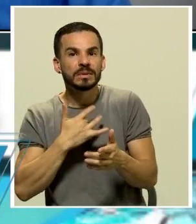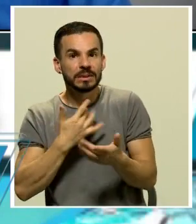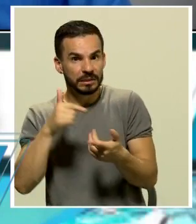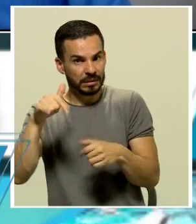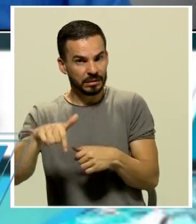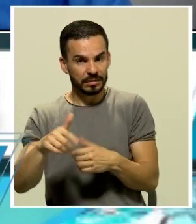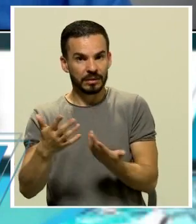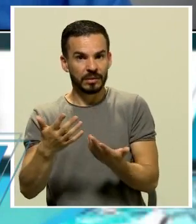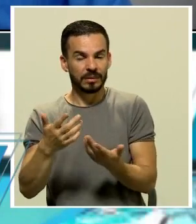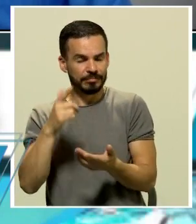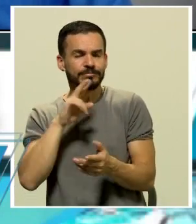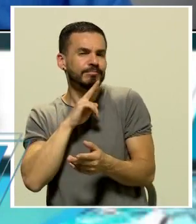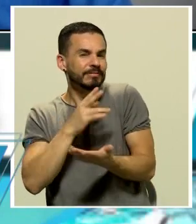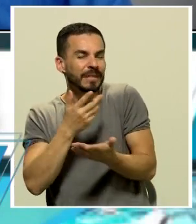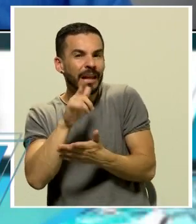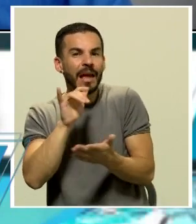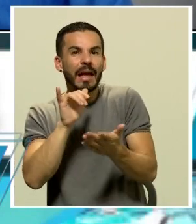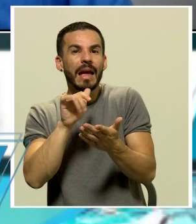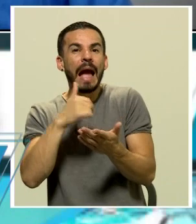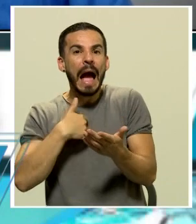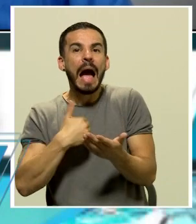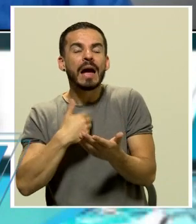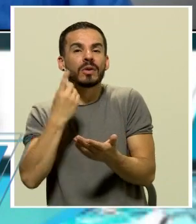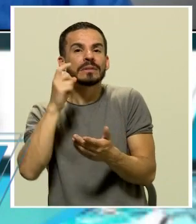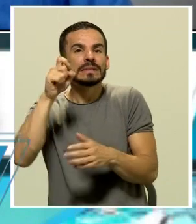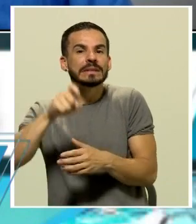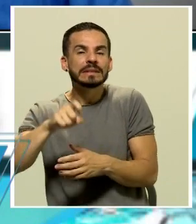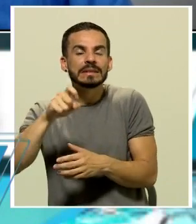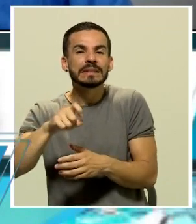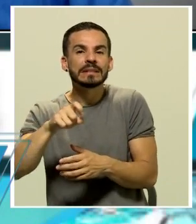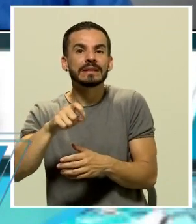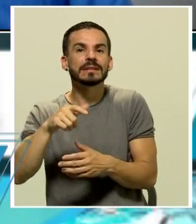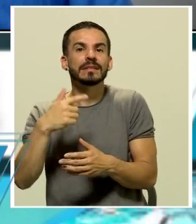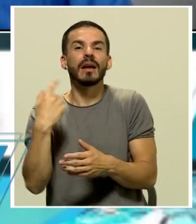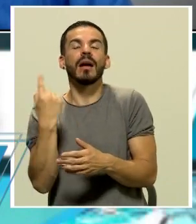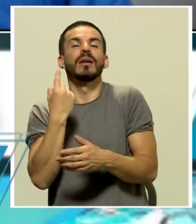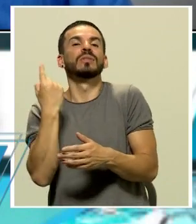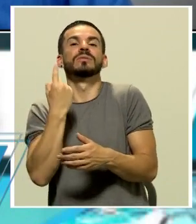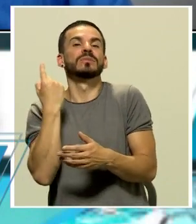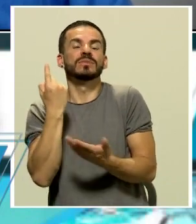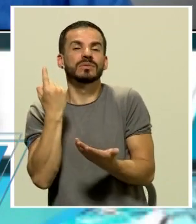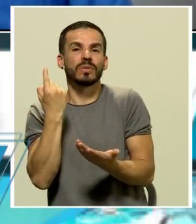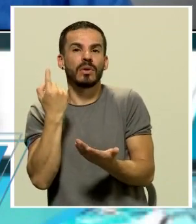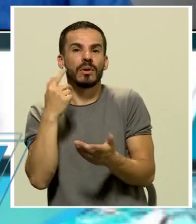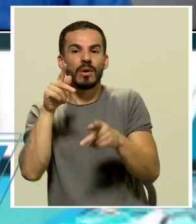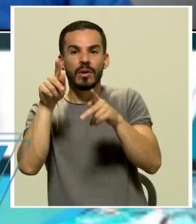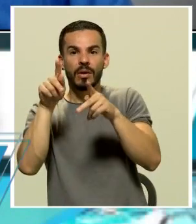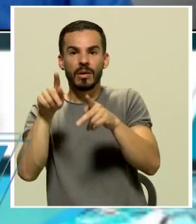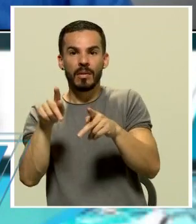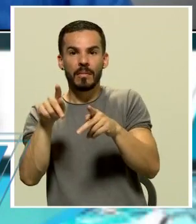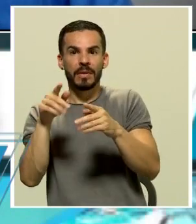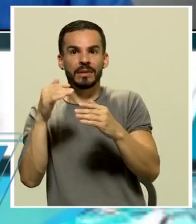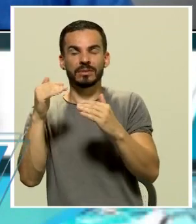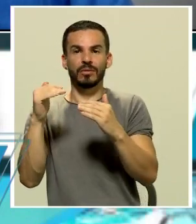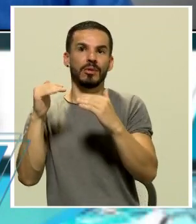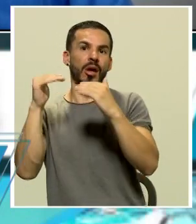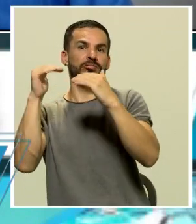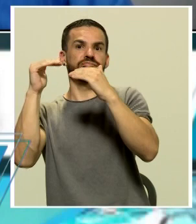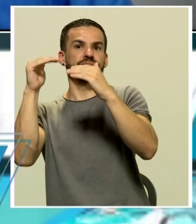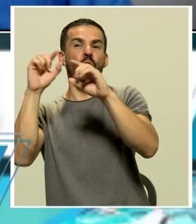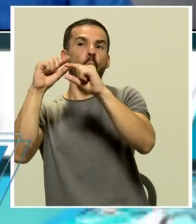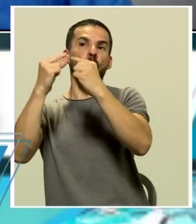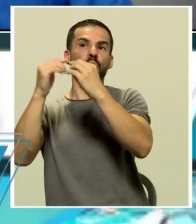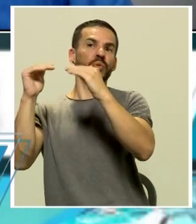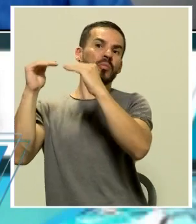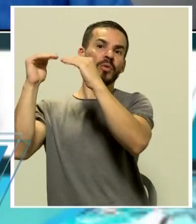hoy? ¿Verdad? Hay una necesidad que ya no es de personas sofisticadas, de un grupo